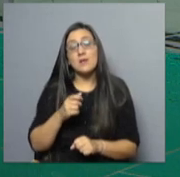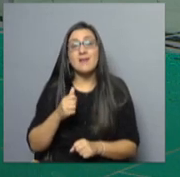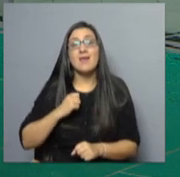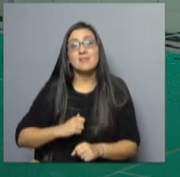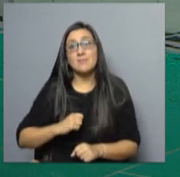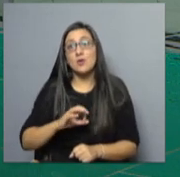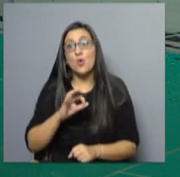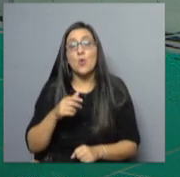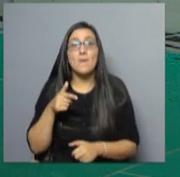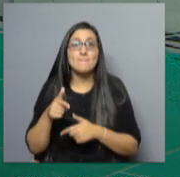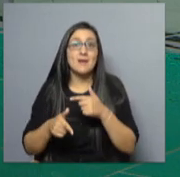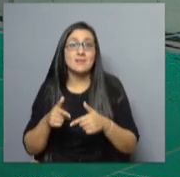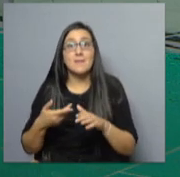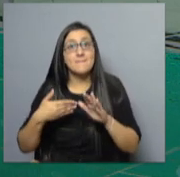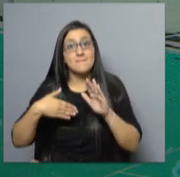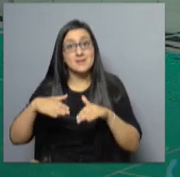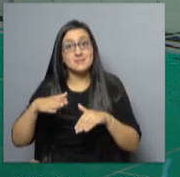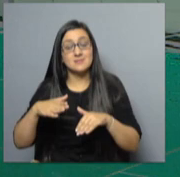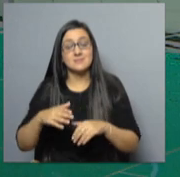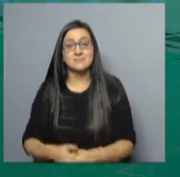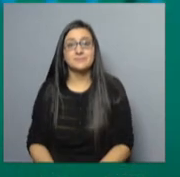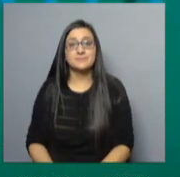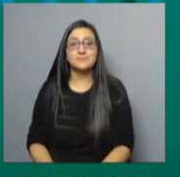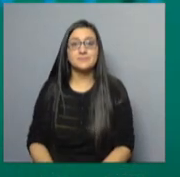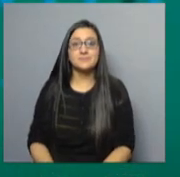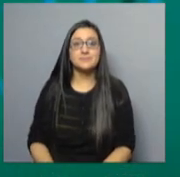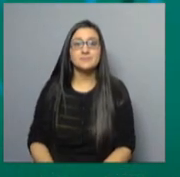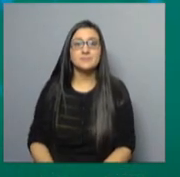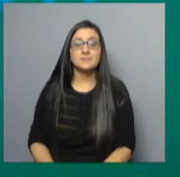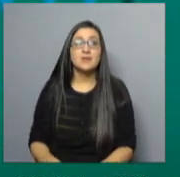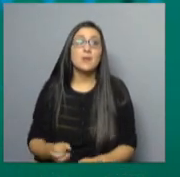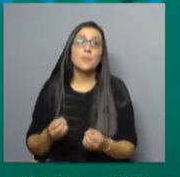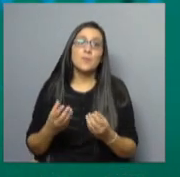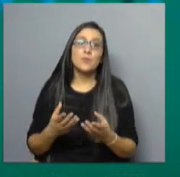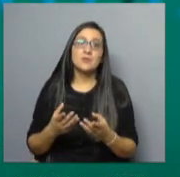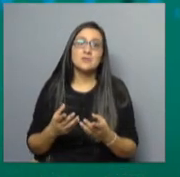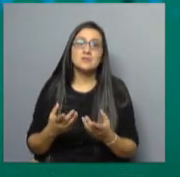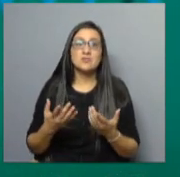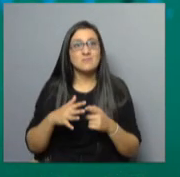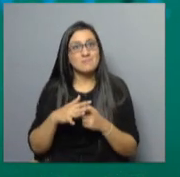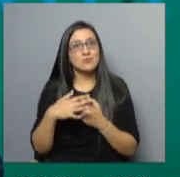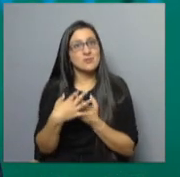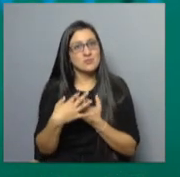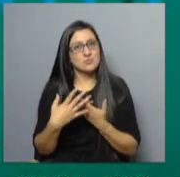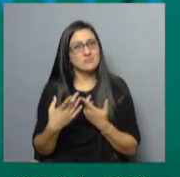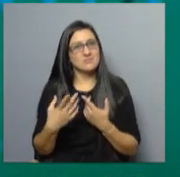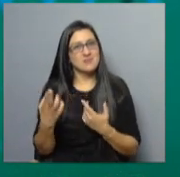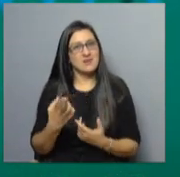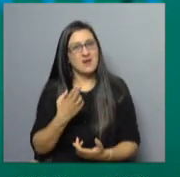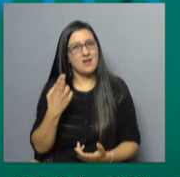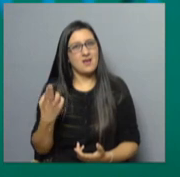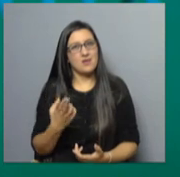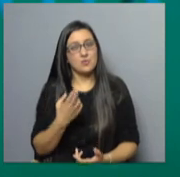muertes violentas de las que recibe por la madre de algún modo si no estaríamos en un contexto muy extraño de